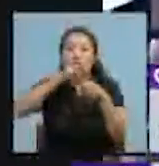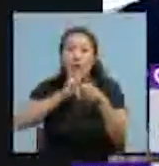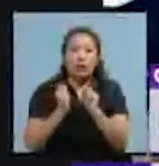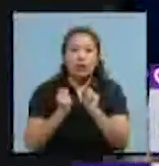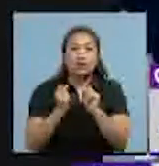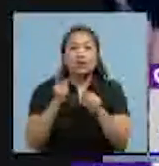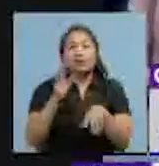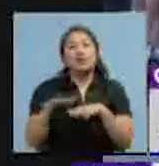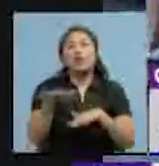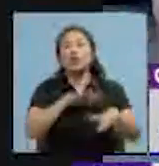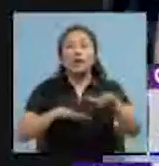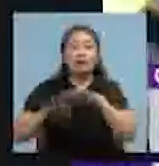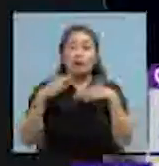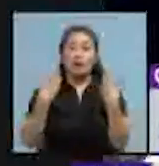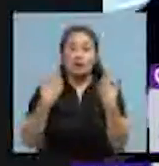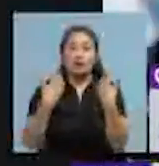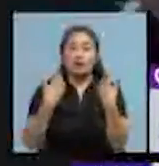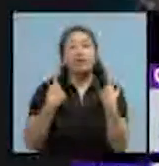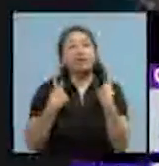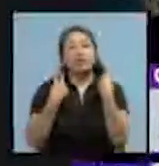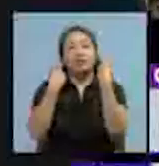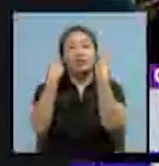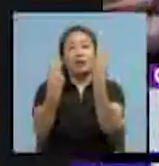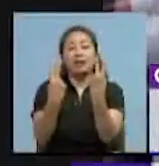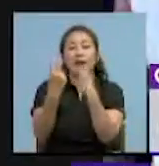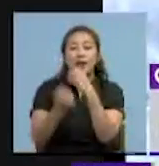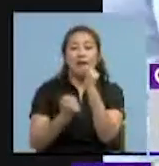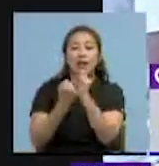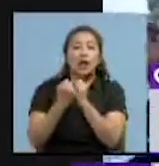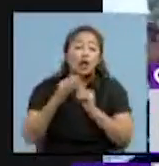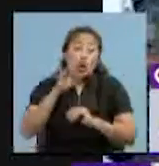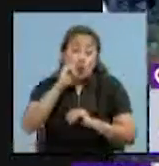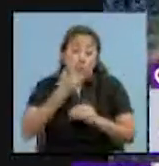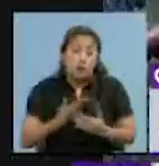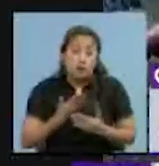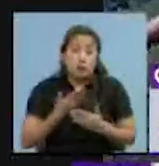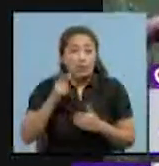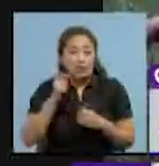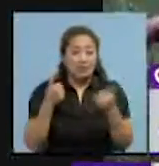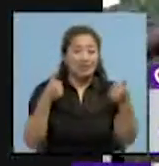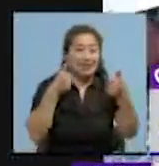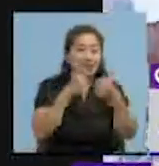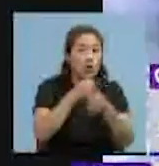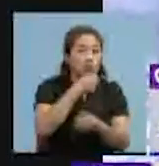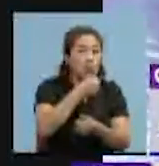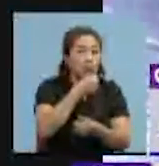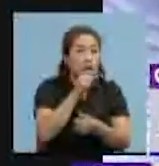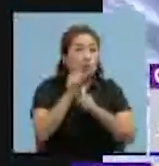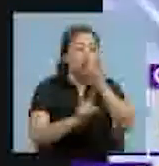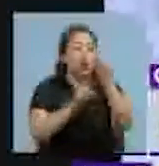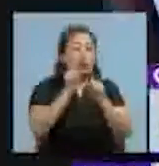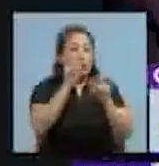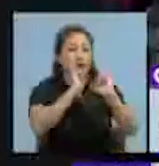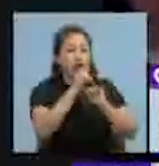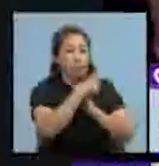de organizar, ¿no? Para poder viajar y hacer lo más cómodo posible. Así que bueno, vamos a acercarnos para hablar con algunos de los